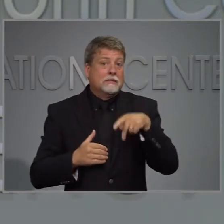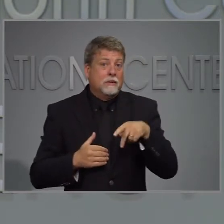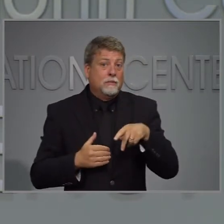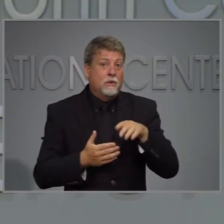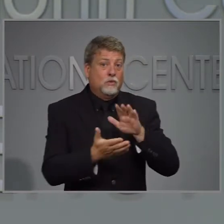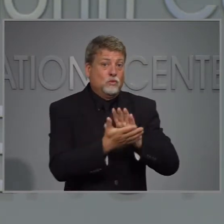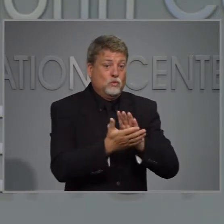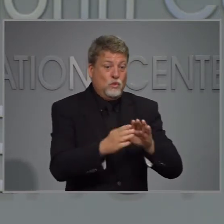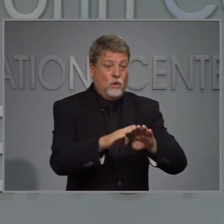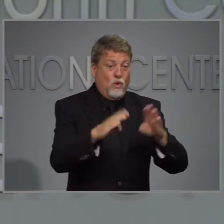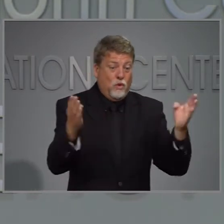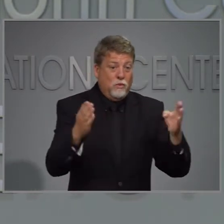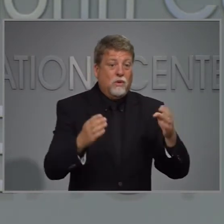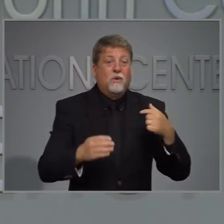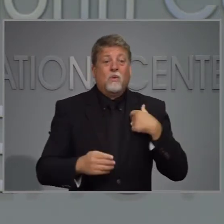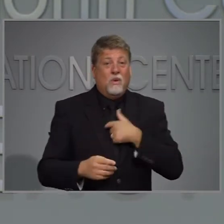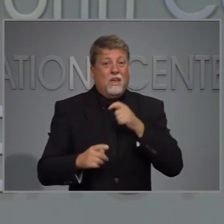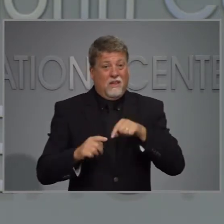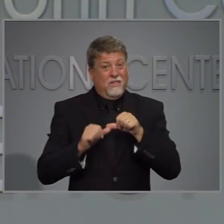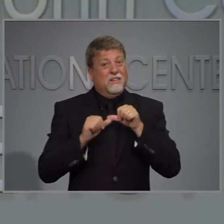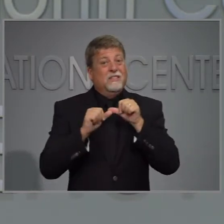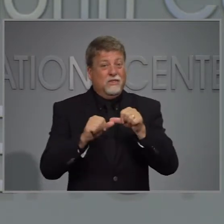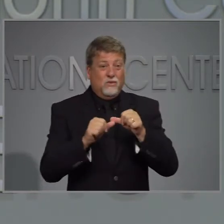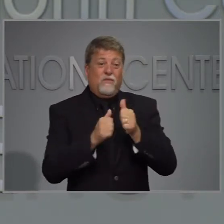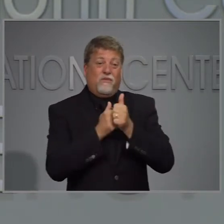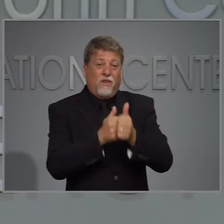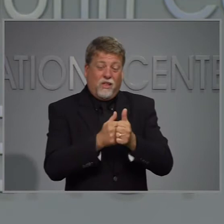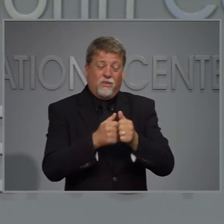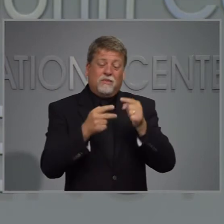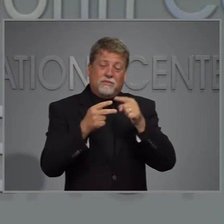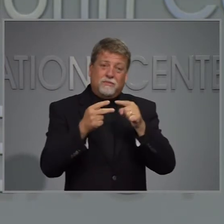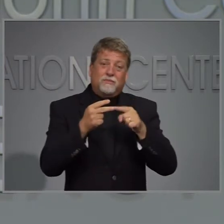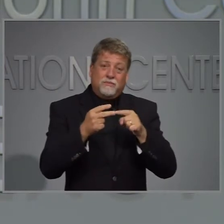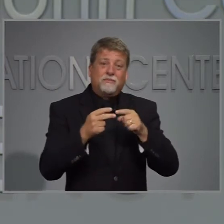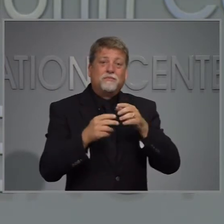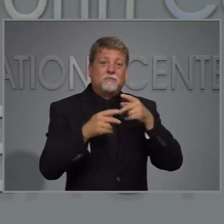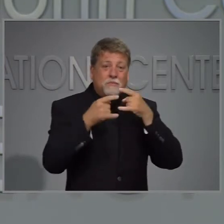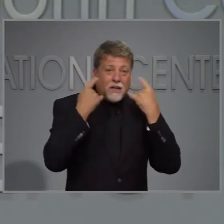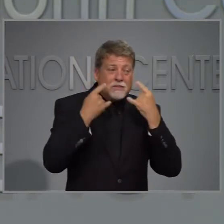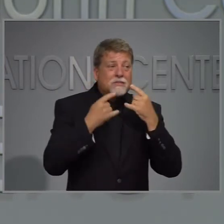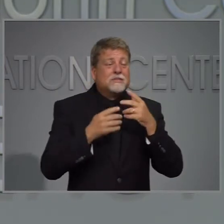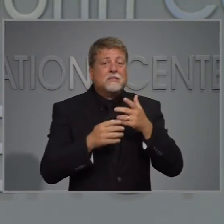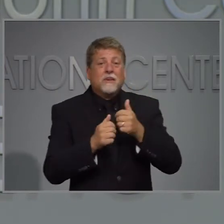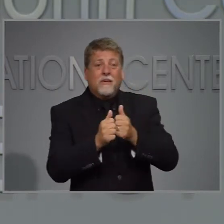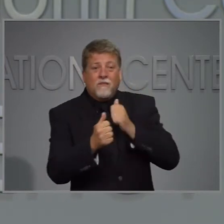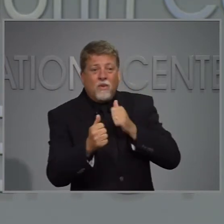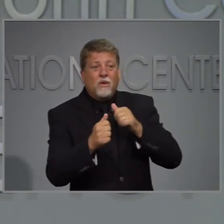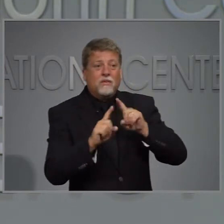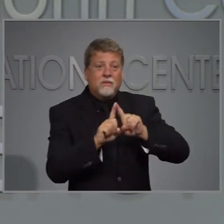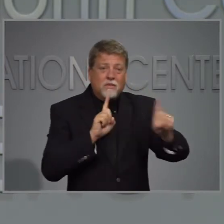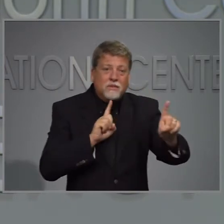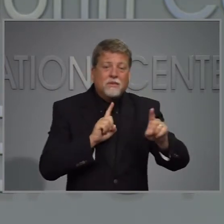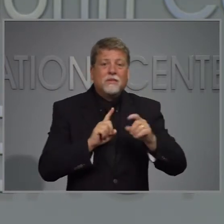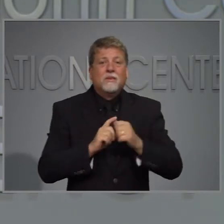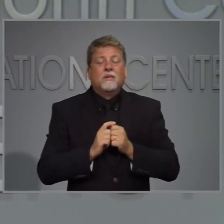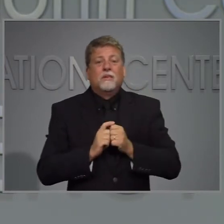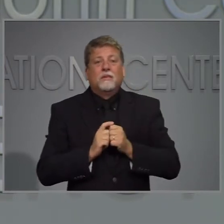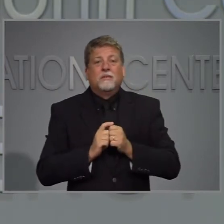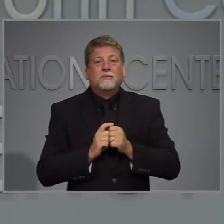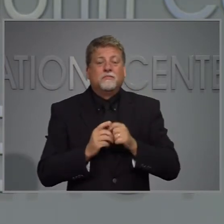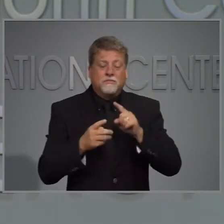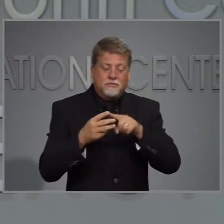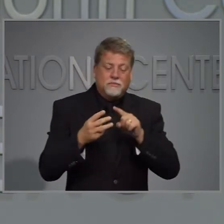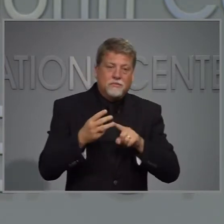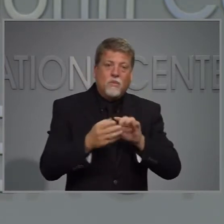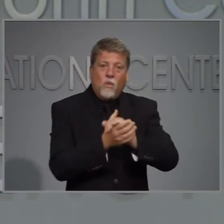a las aulas este mes depende de que todos hagamos lo que funciona. Los nortecarolinos en el